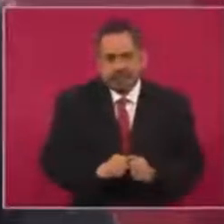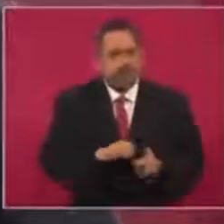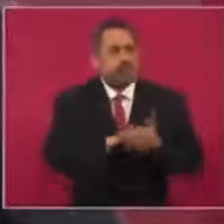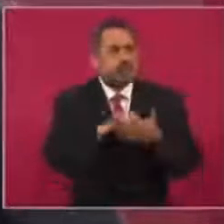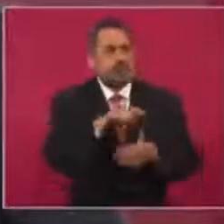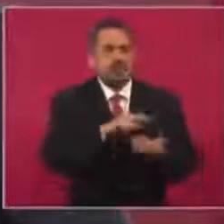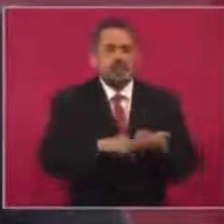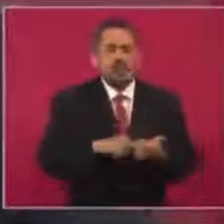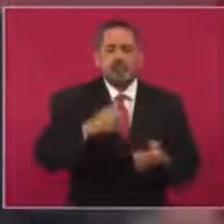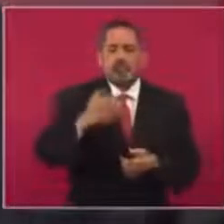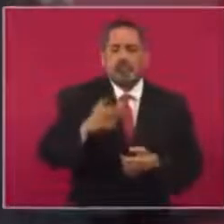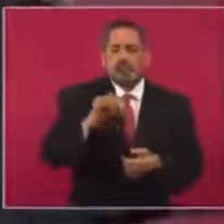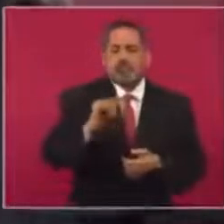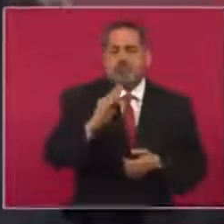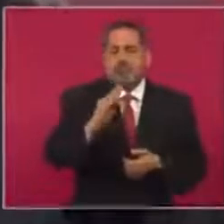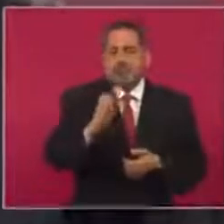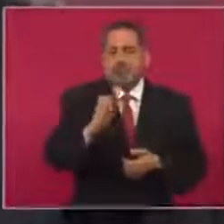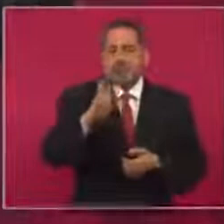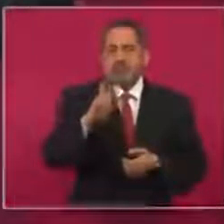Iberdrola,